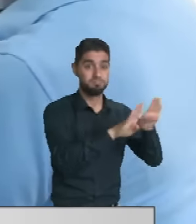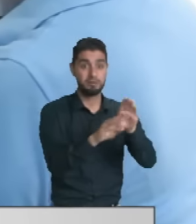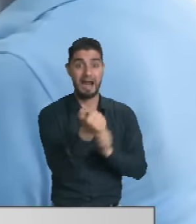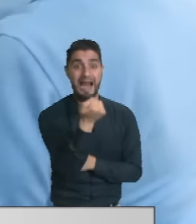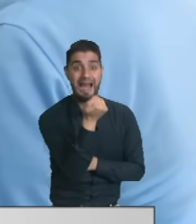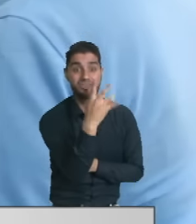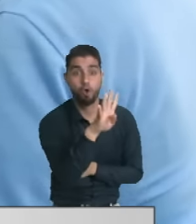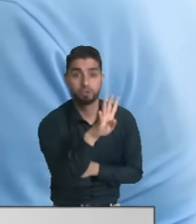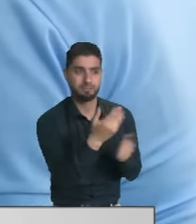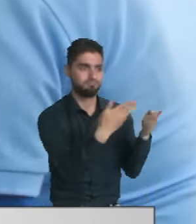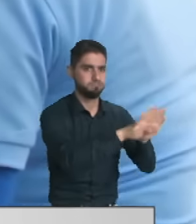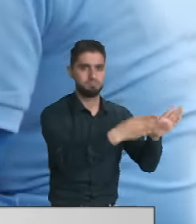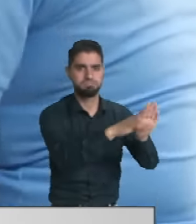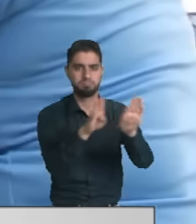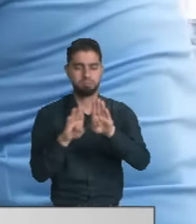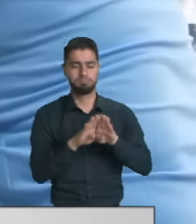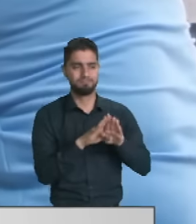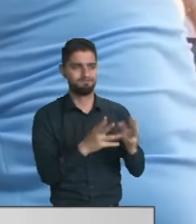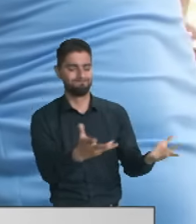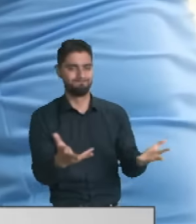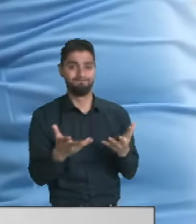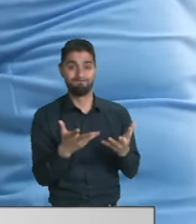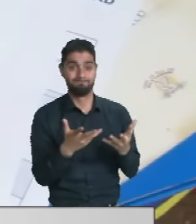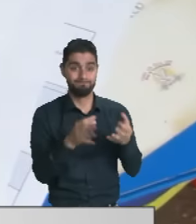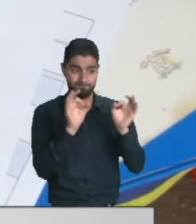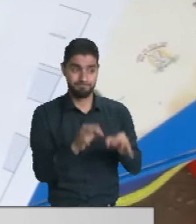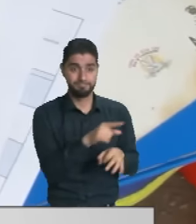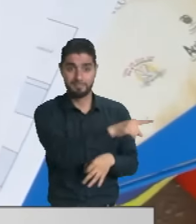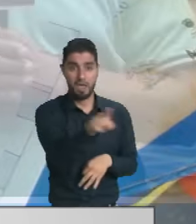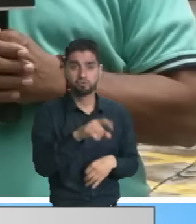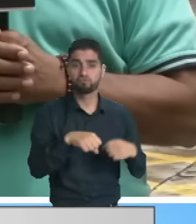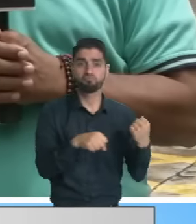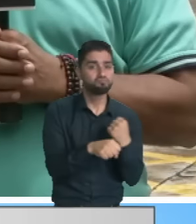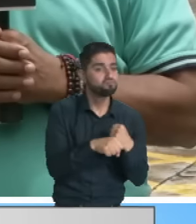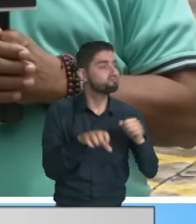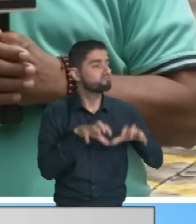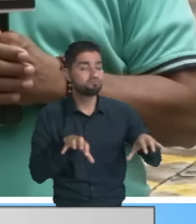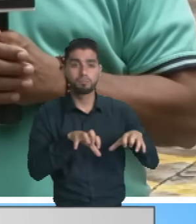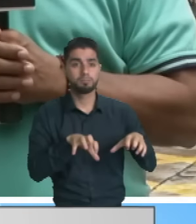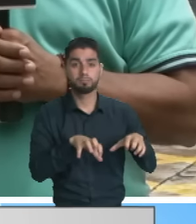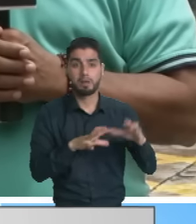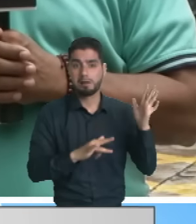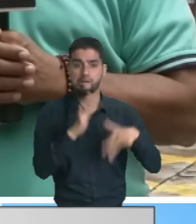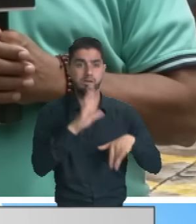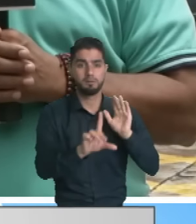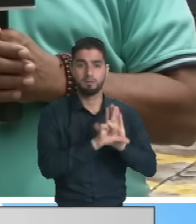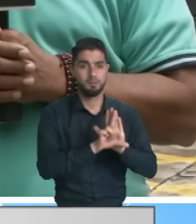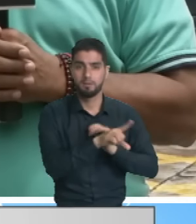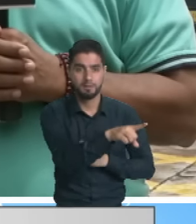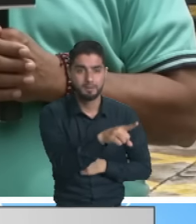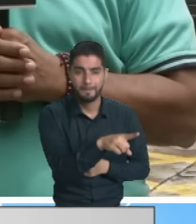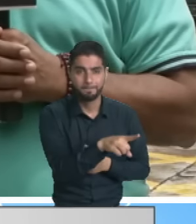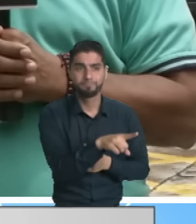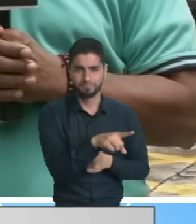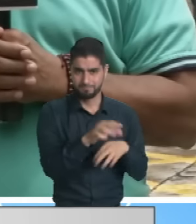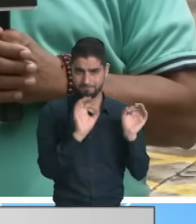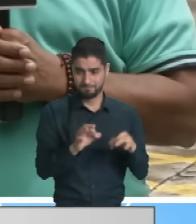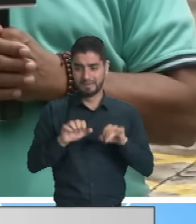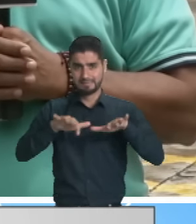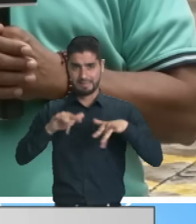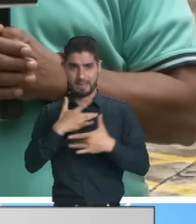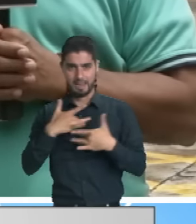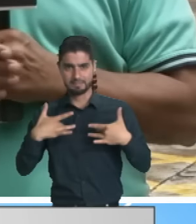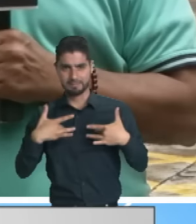14 IPS que estaban funcionando ilegalmente en el municipio de Soledad, las cuentas que da la Secretaría de